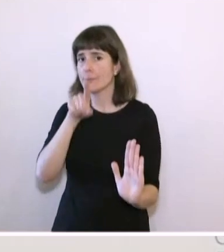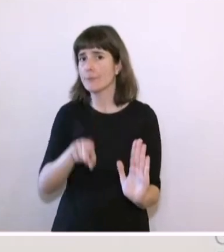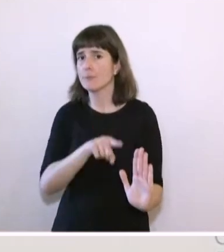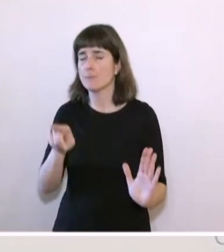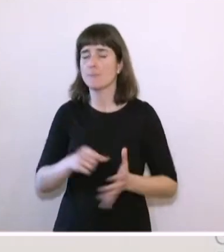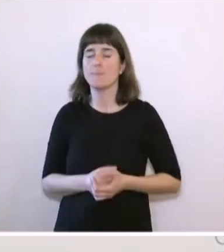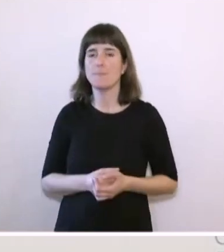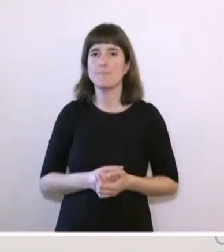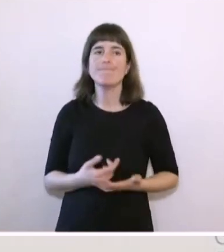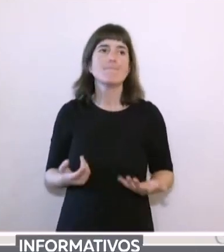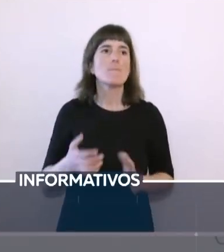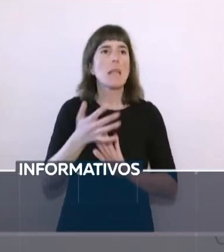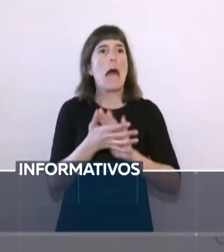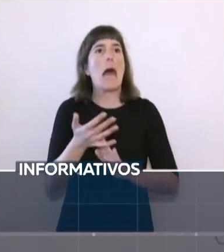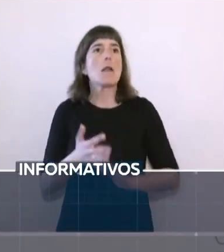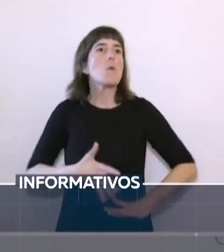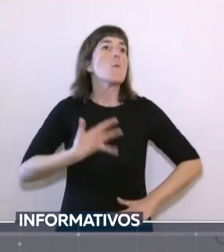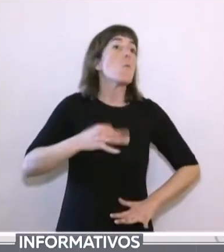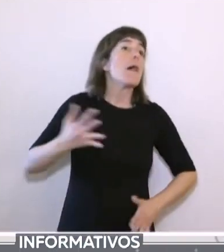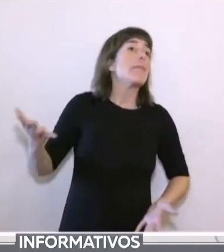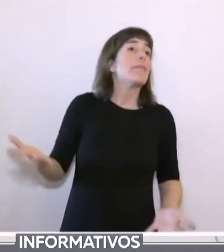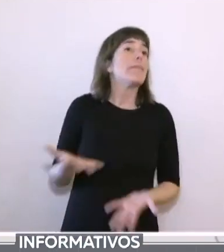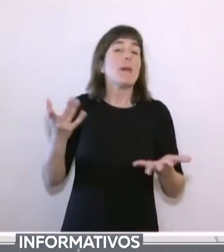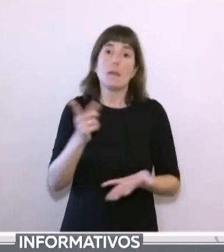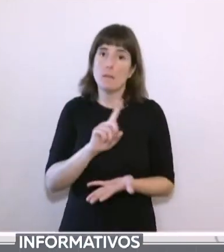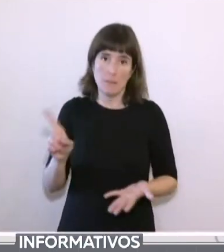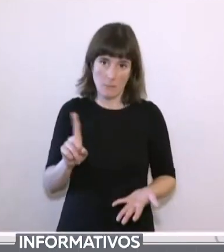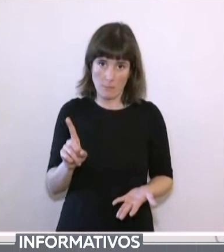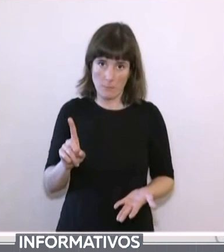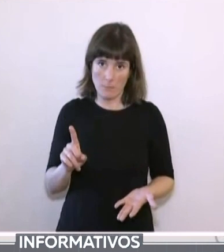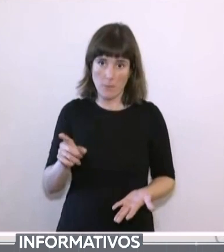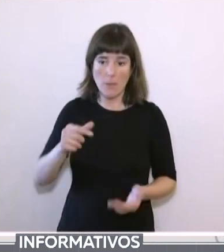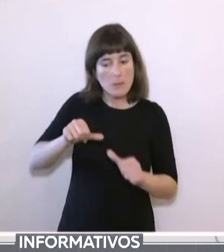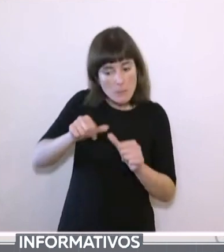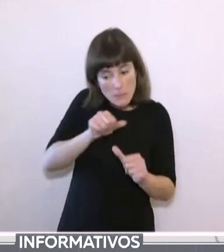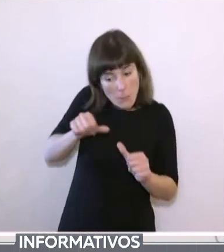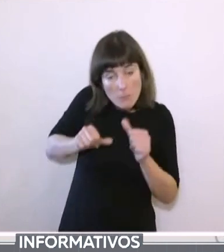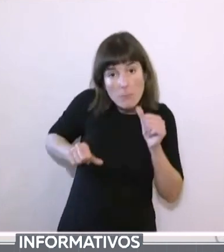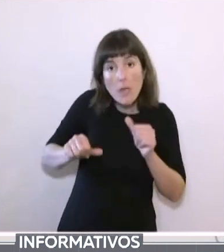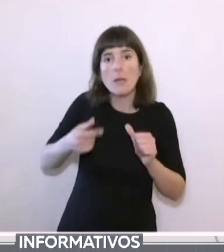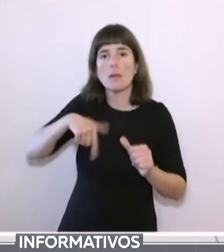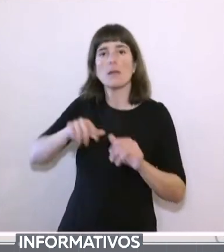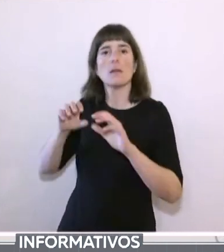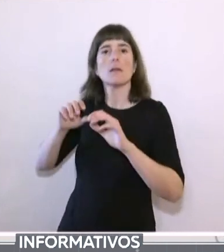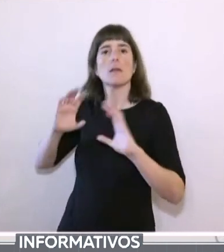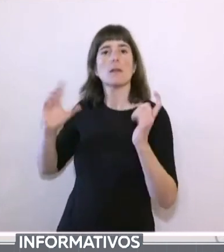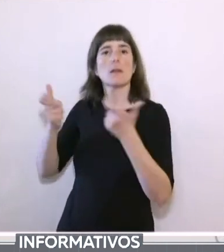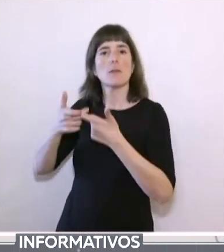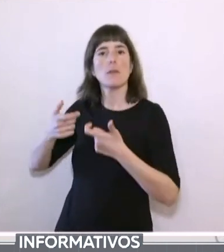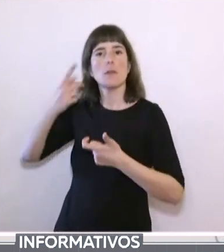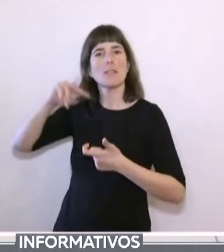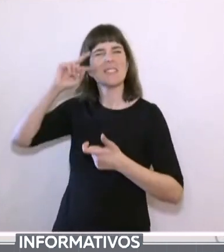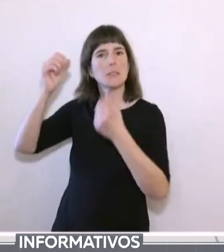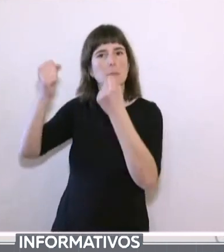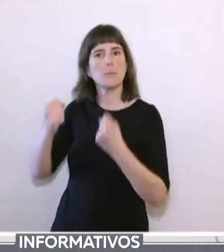esta semana está trabajaremos con los expertos sanitarios y por supuesto con los agentes sociales que repito son los que solicitaron un